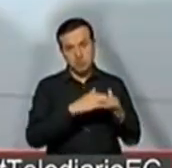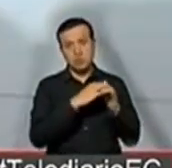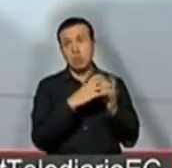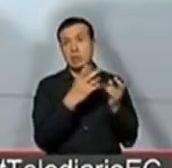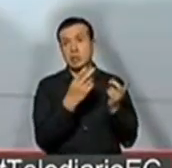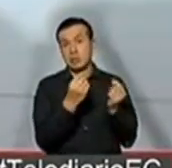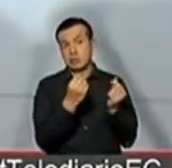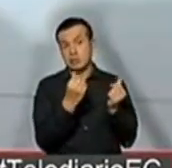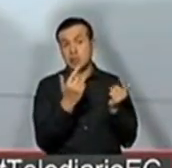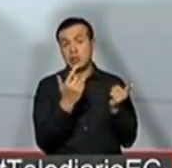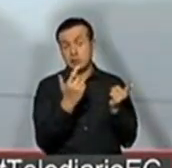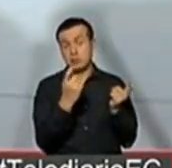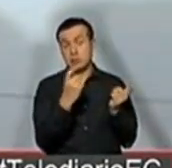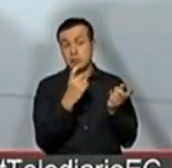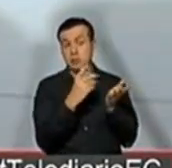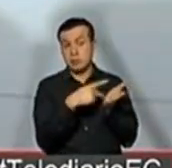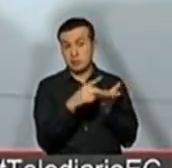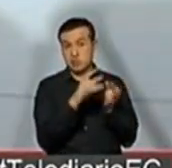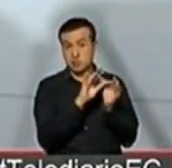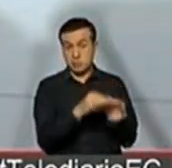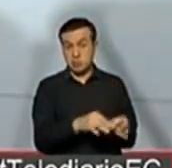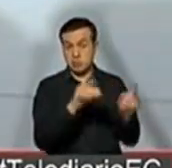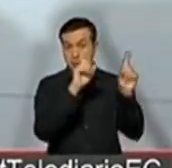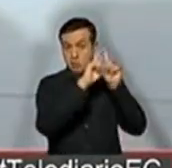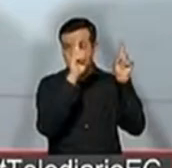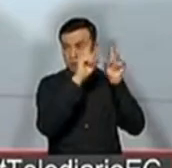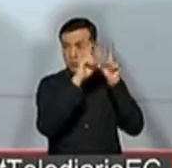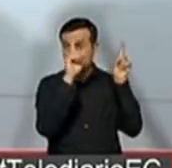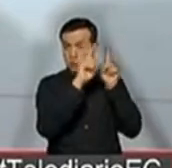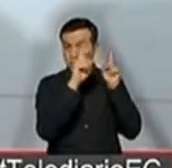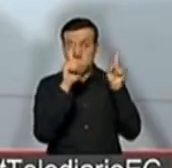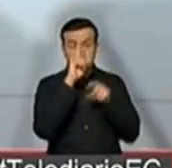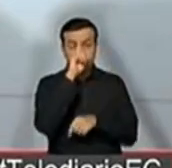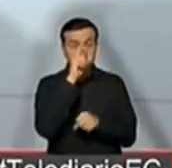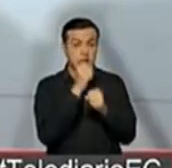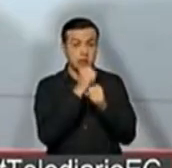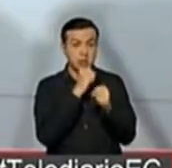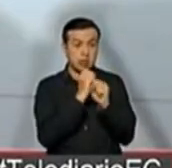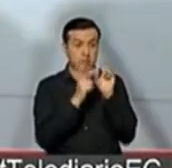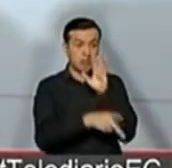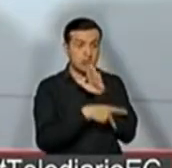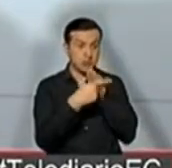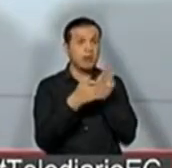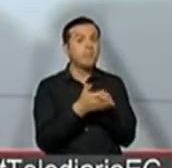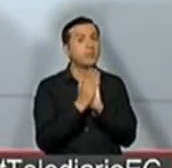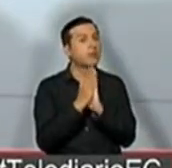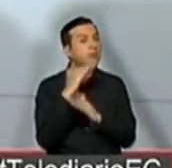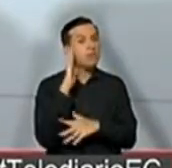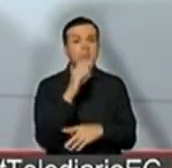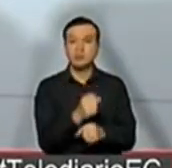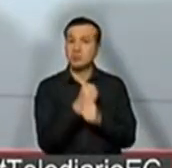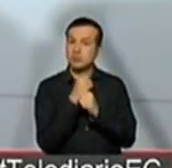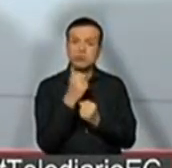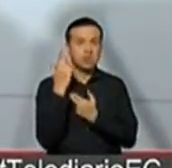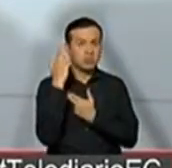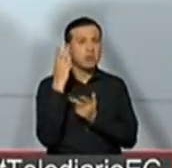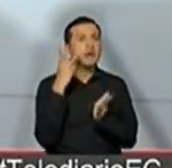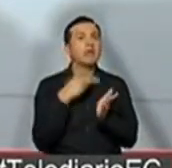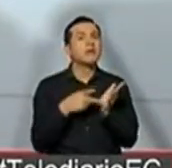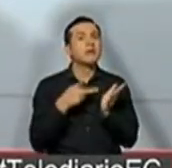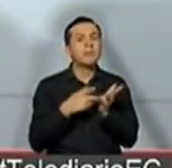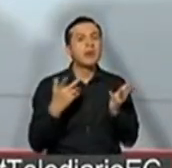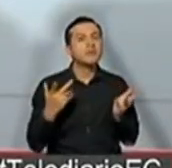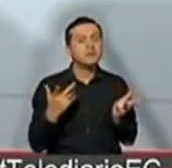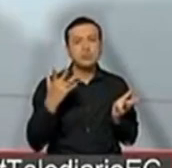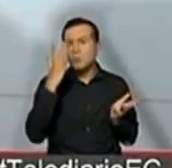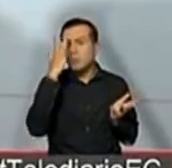costar, pero repito, las compañías y los mismos empleados petroleros van a pedir seguridad. ¿Qué pasó?